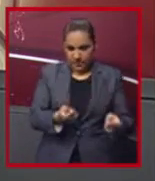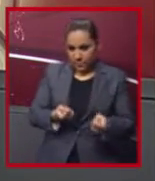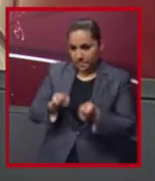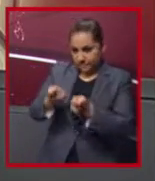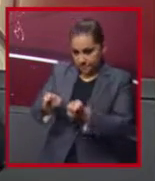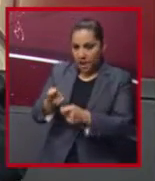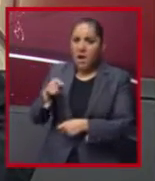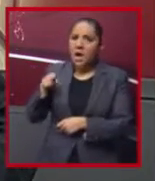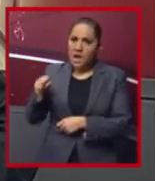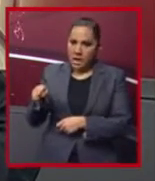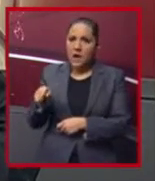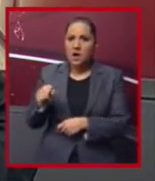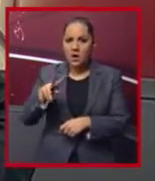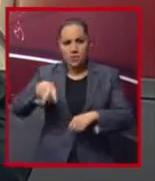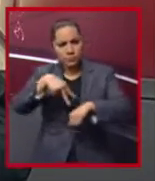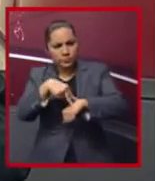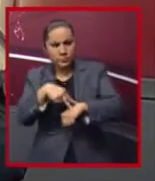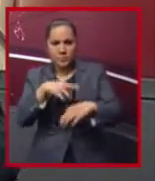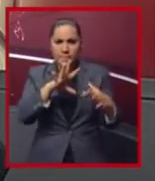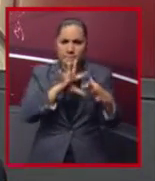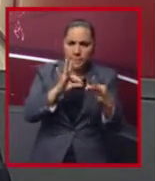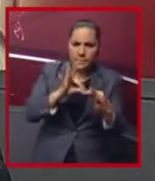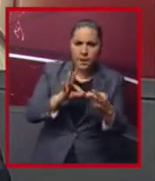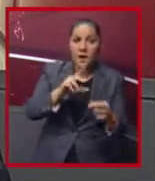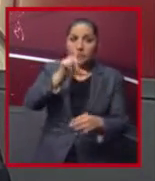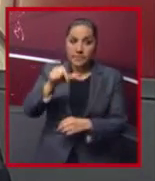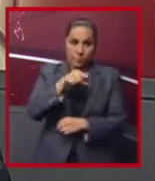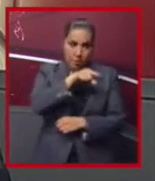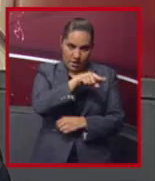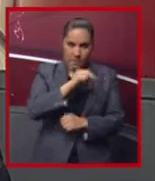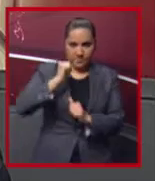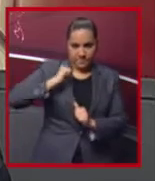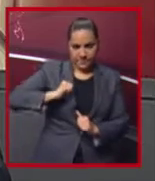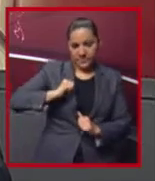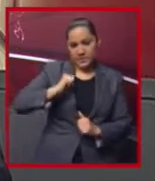responde preguntas. Estos fueron los posicionamientos de los grupos parlamentarios.